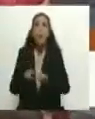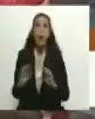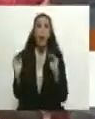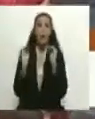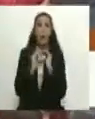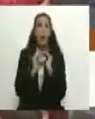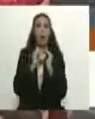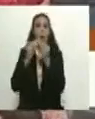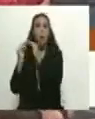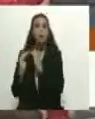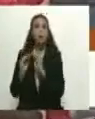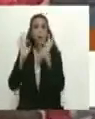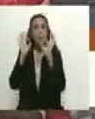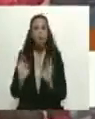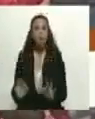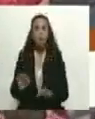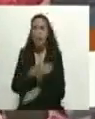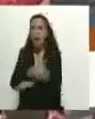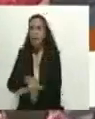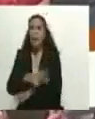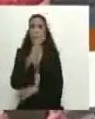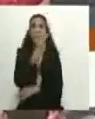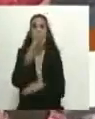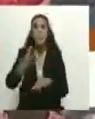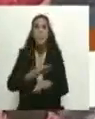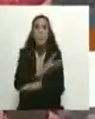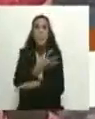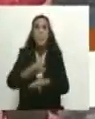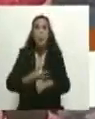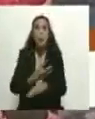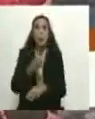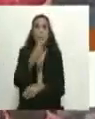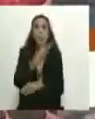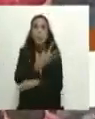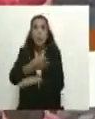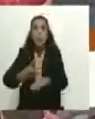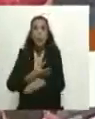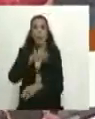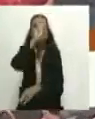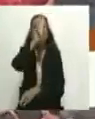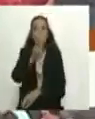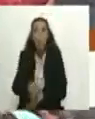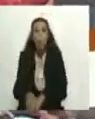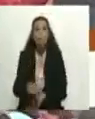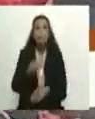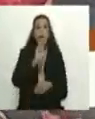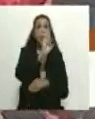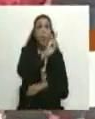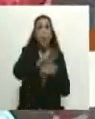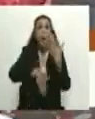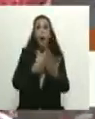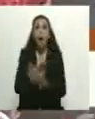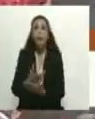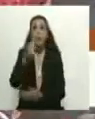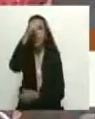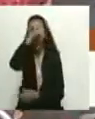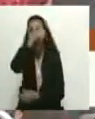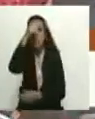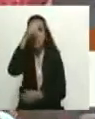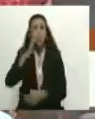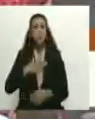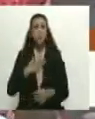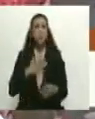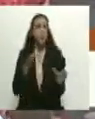calle, de comunidad, de UVC, están en la calle 24 horas al día, todos los días de la semana. Nosotros nos reunimos los